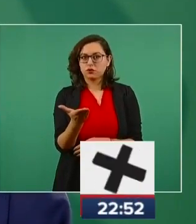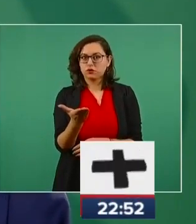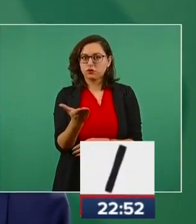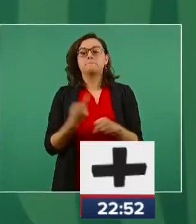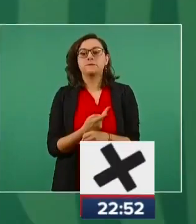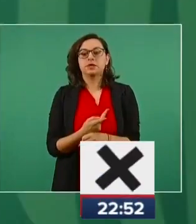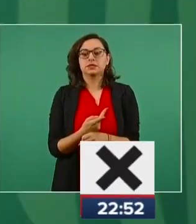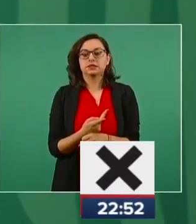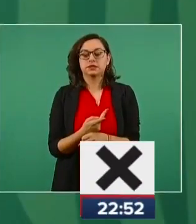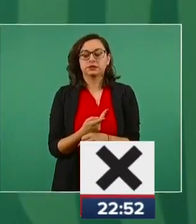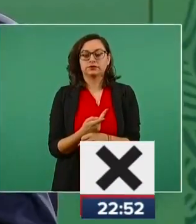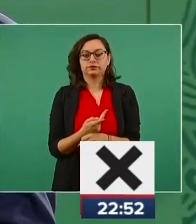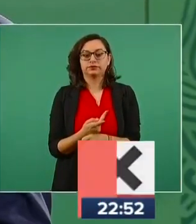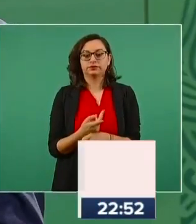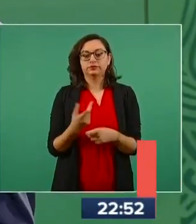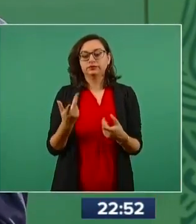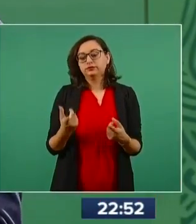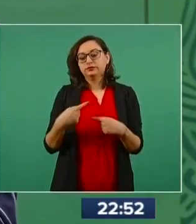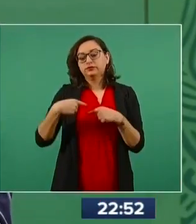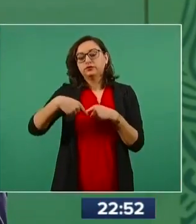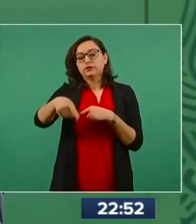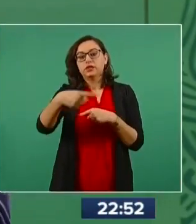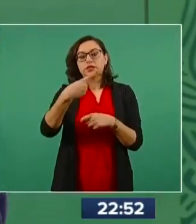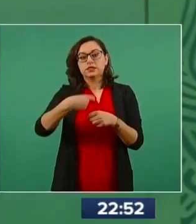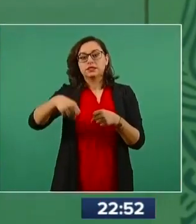electorales en esta semana